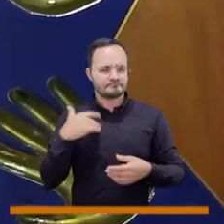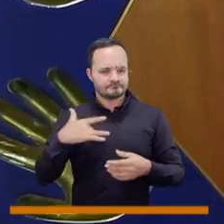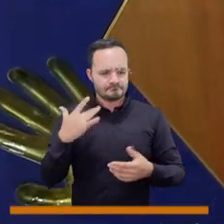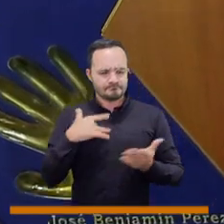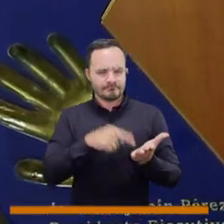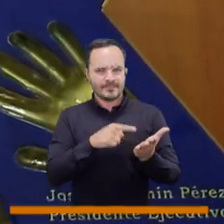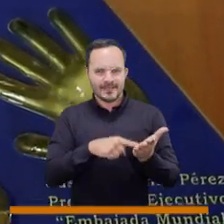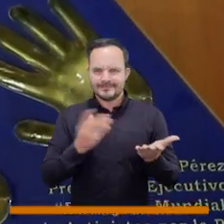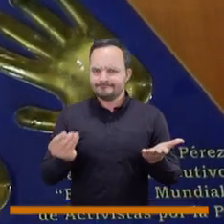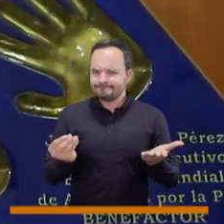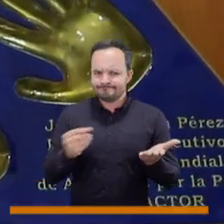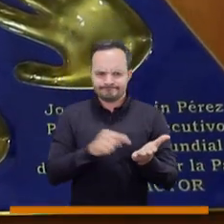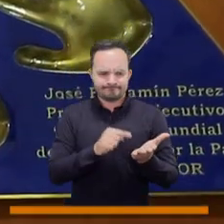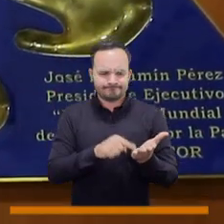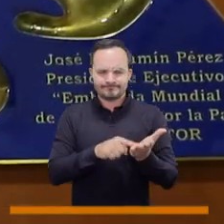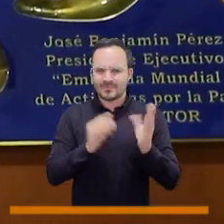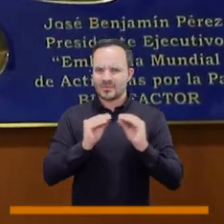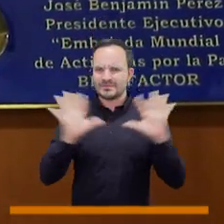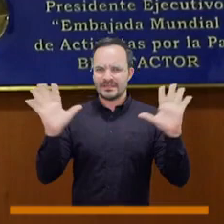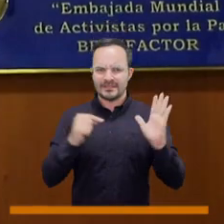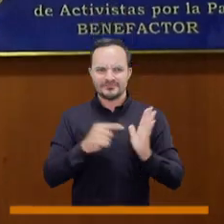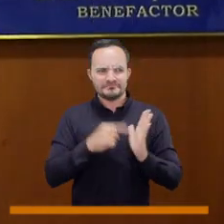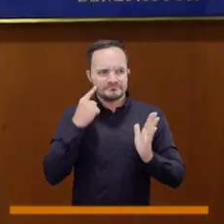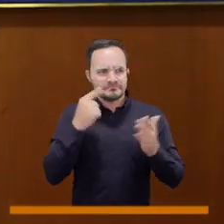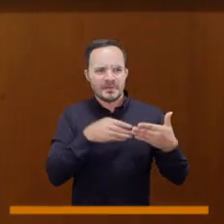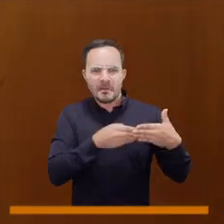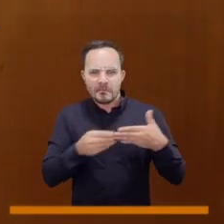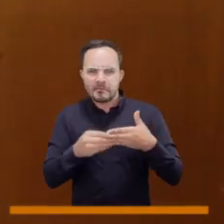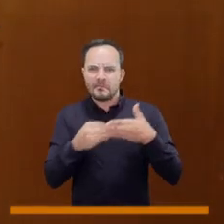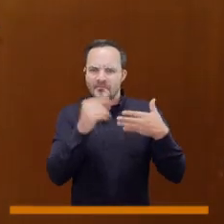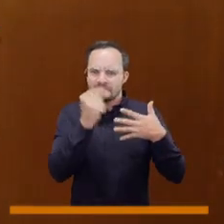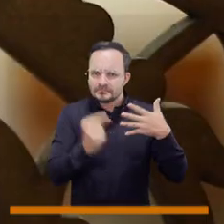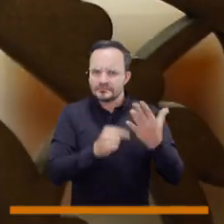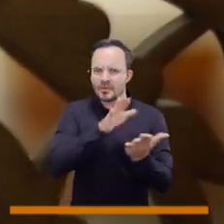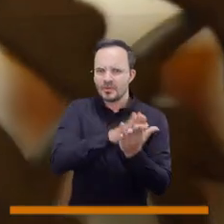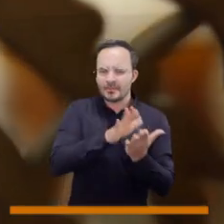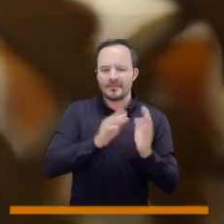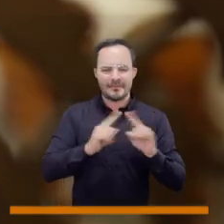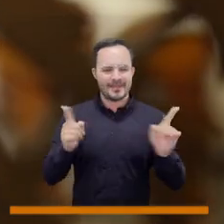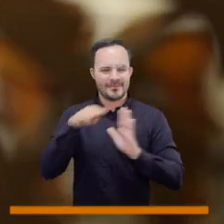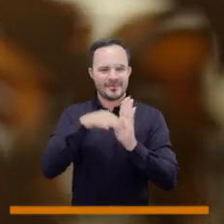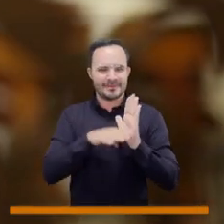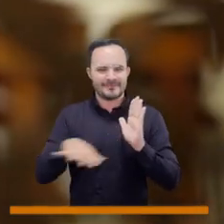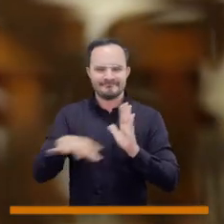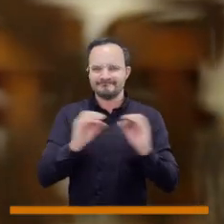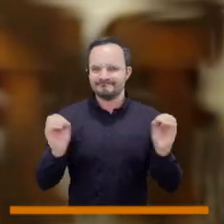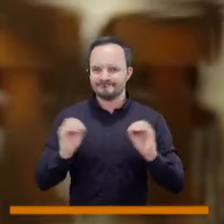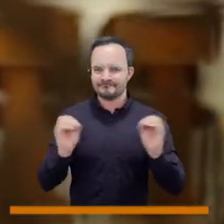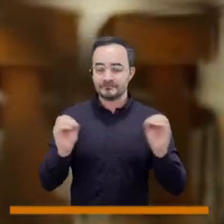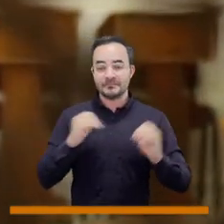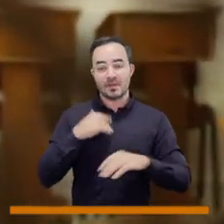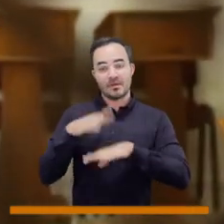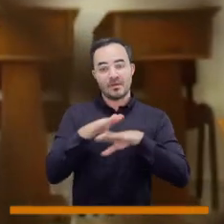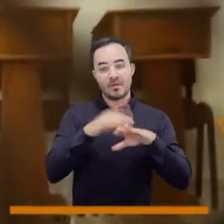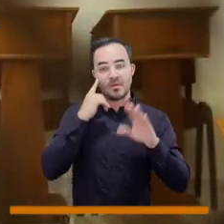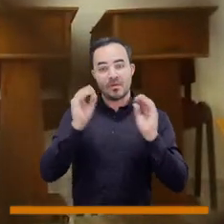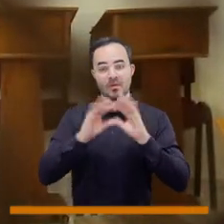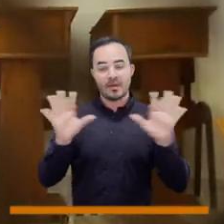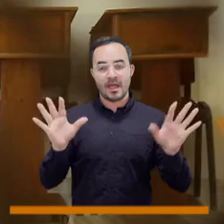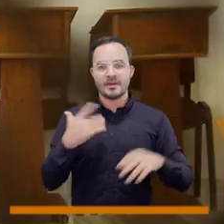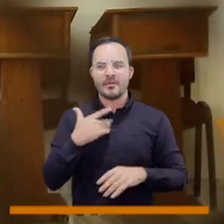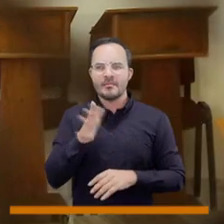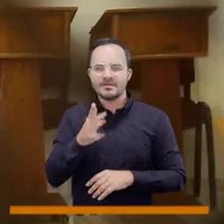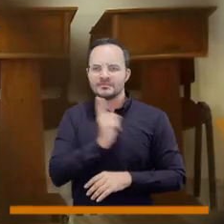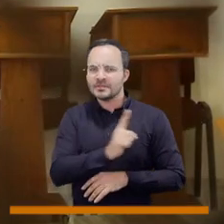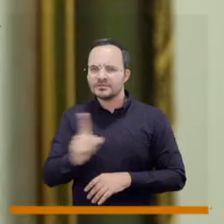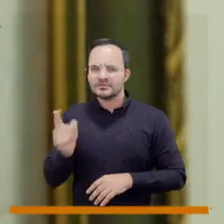esa área. En la ciudad de Medellín se necesitaba esa política pública, teniendo en cuenta que hay unas